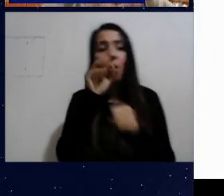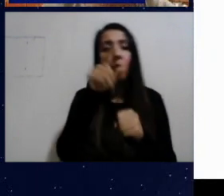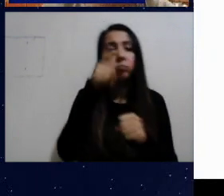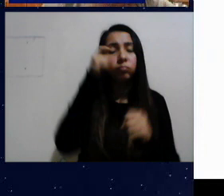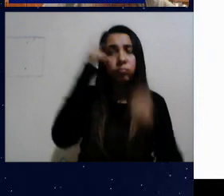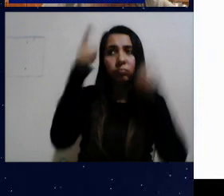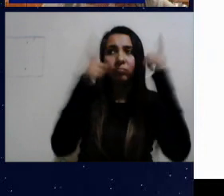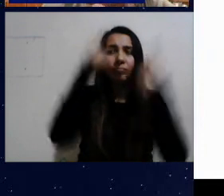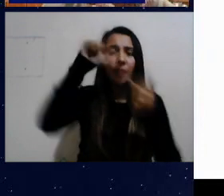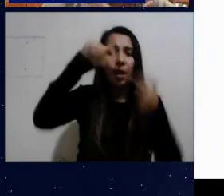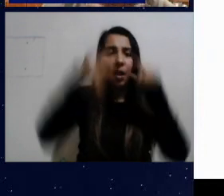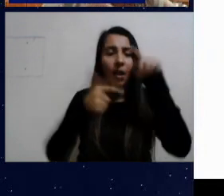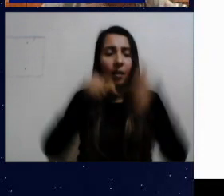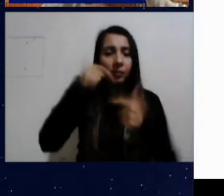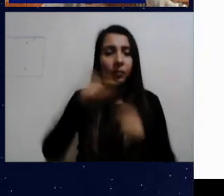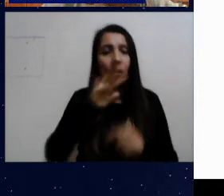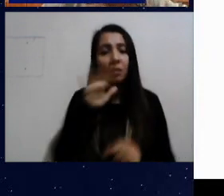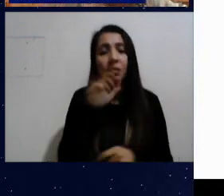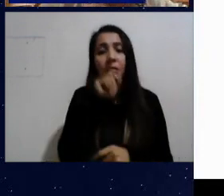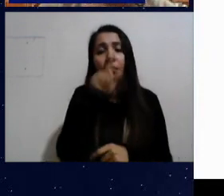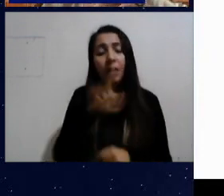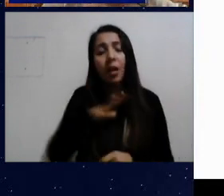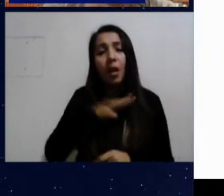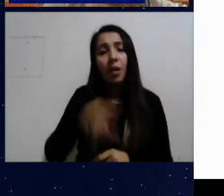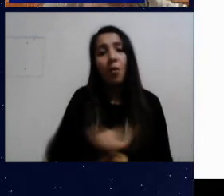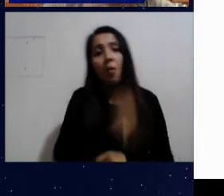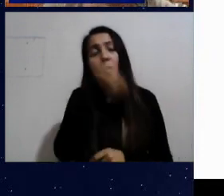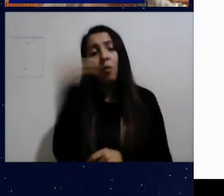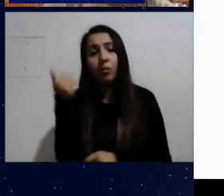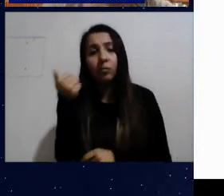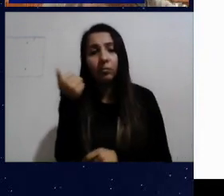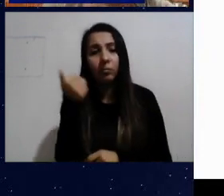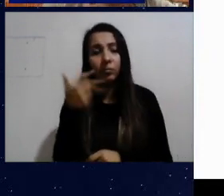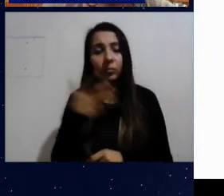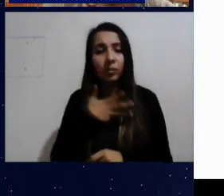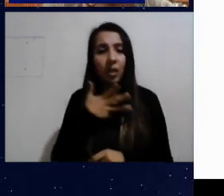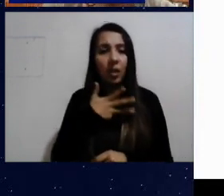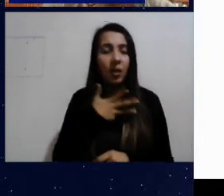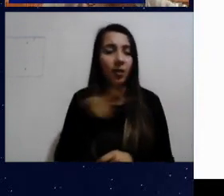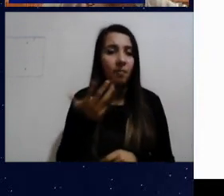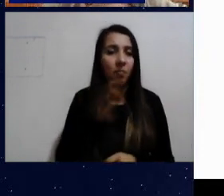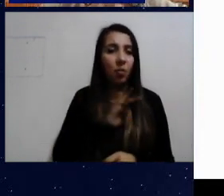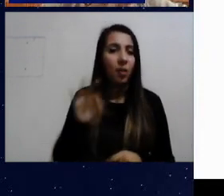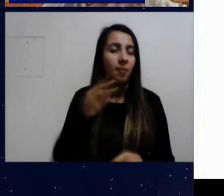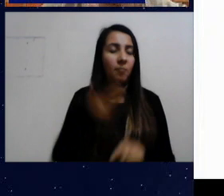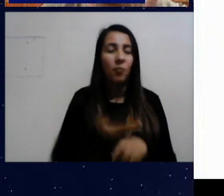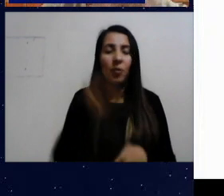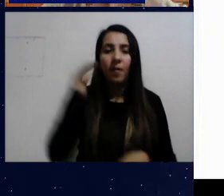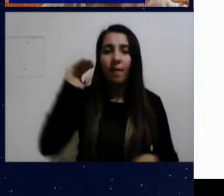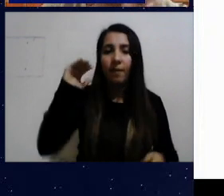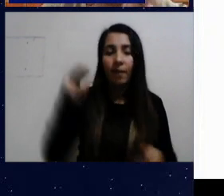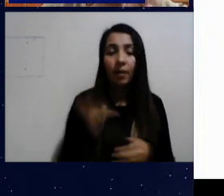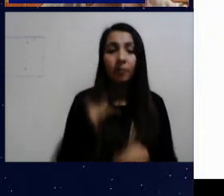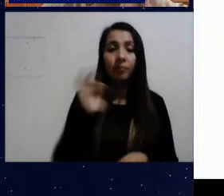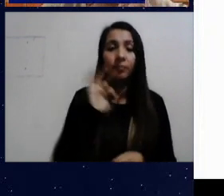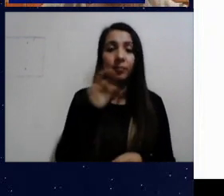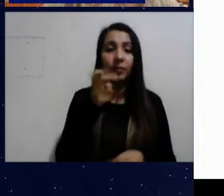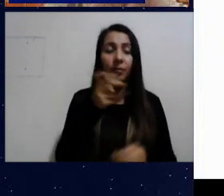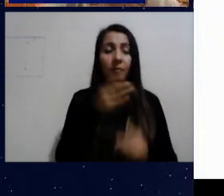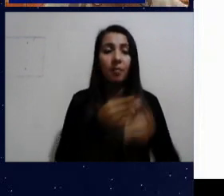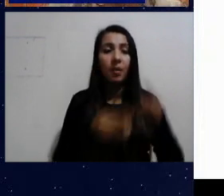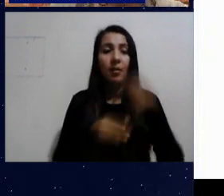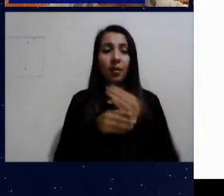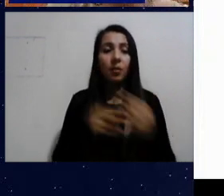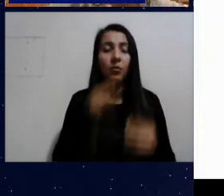muy bajas y que probablemente sea material que caiga del espacio intergaláctico. Entonces, bueno, pues este